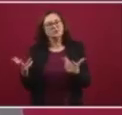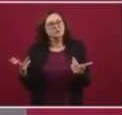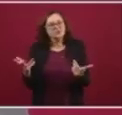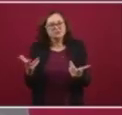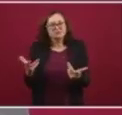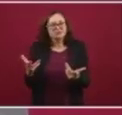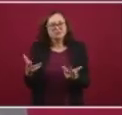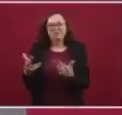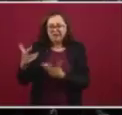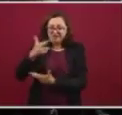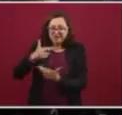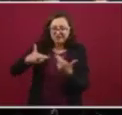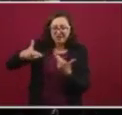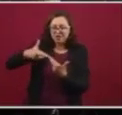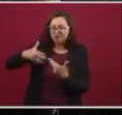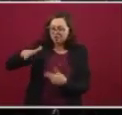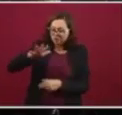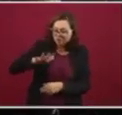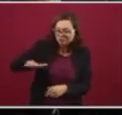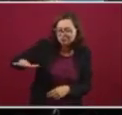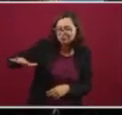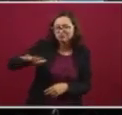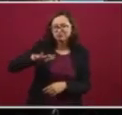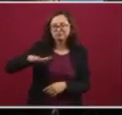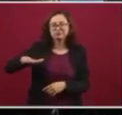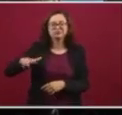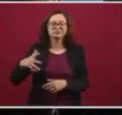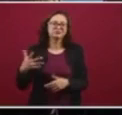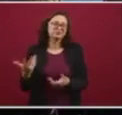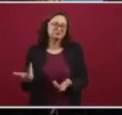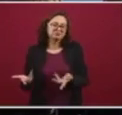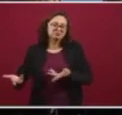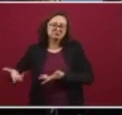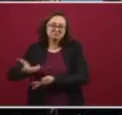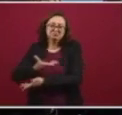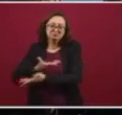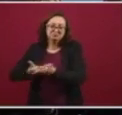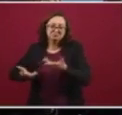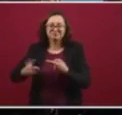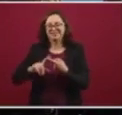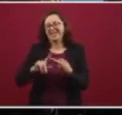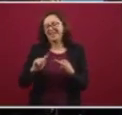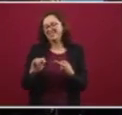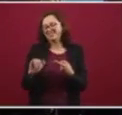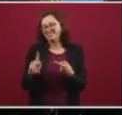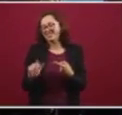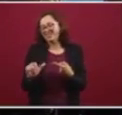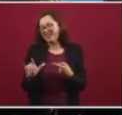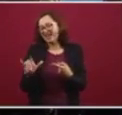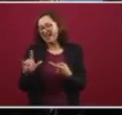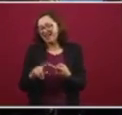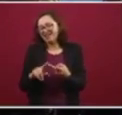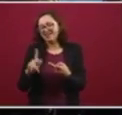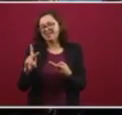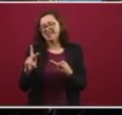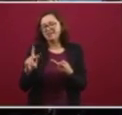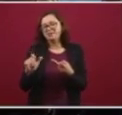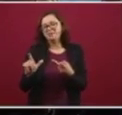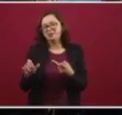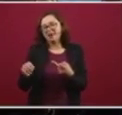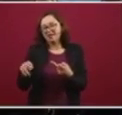región. O sea, por eso Tikal, Palenque, Chichén Itzá,